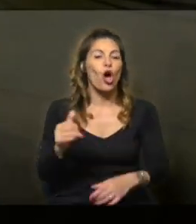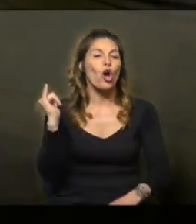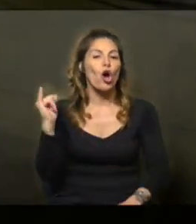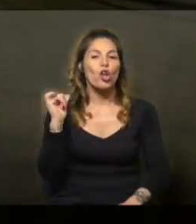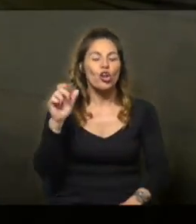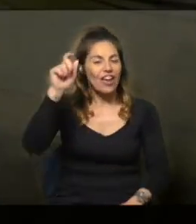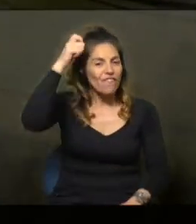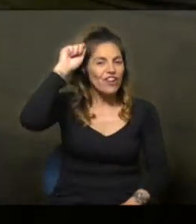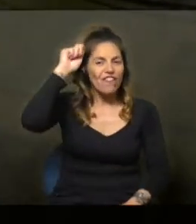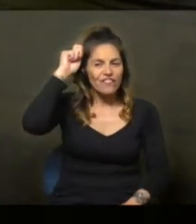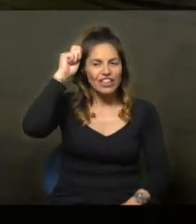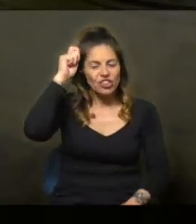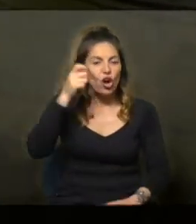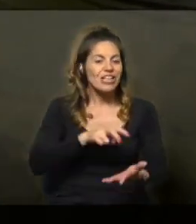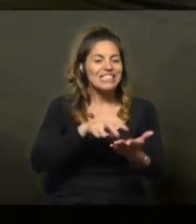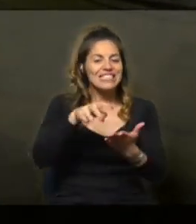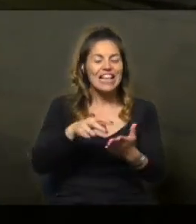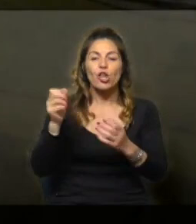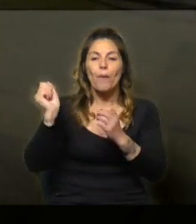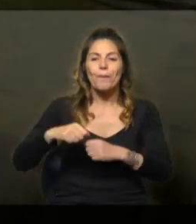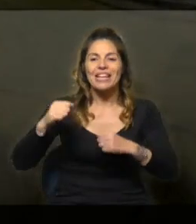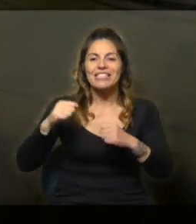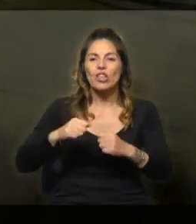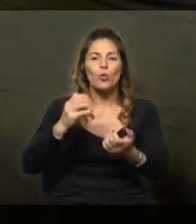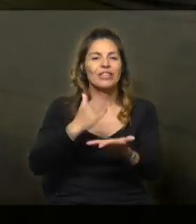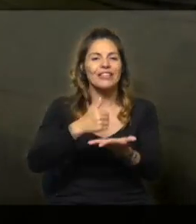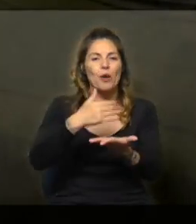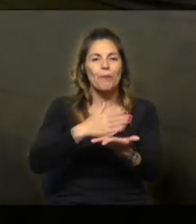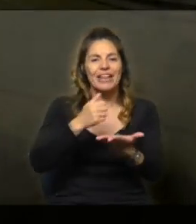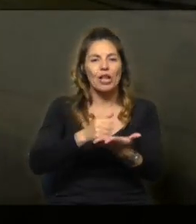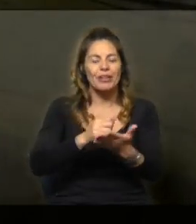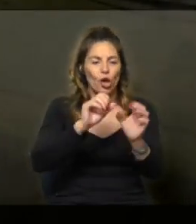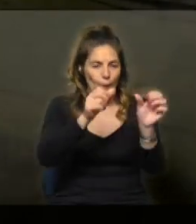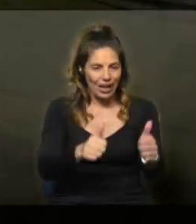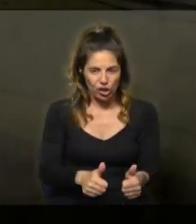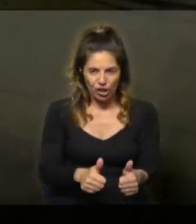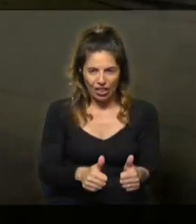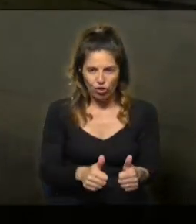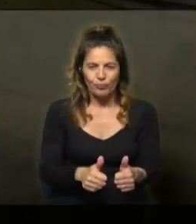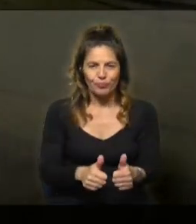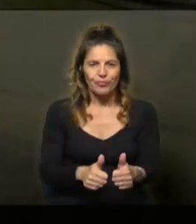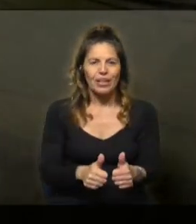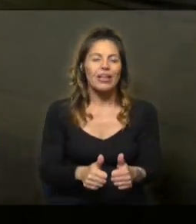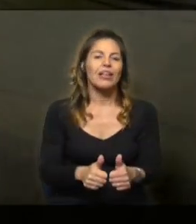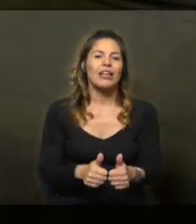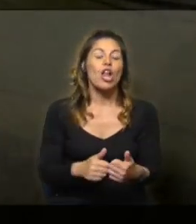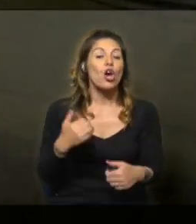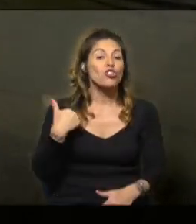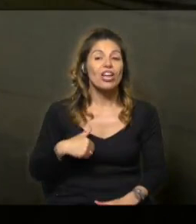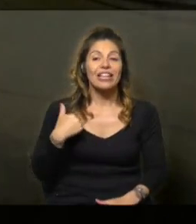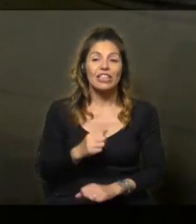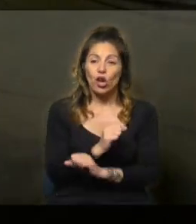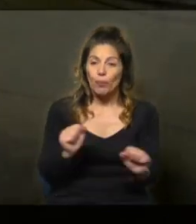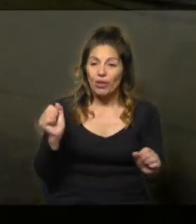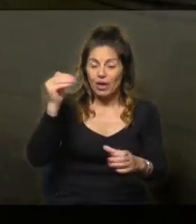capital de rí negro en Salto en paisandú y en el departamento de Maldonado en el concierto mundial los argentinos que pueden